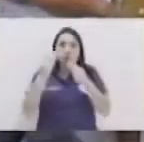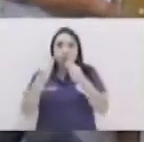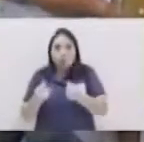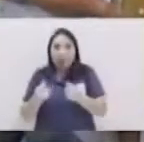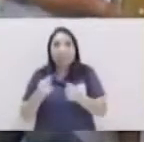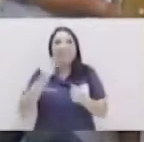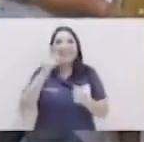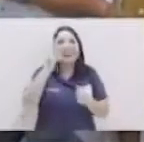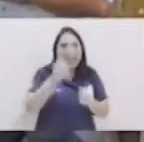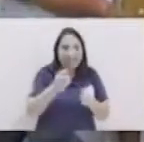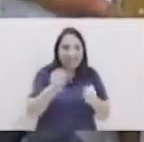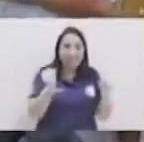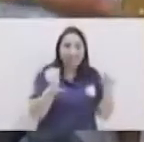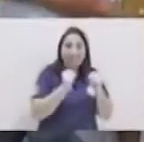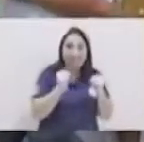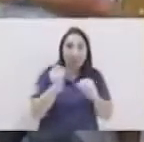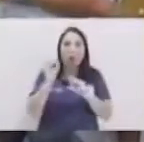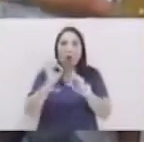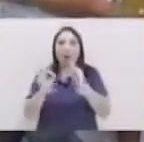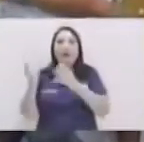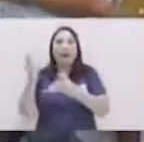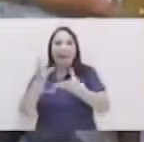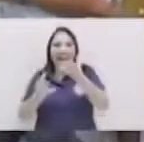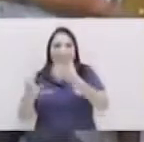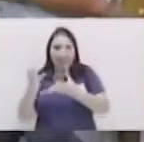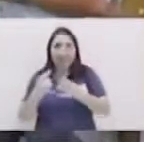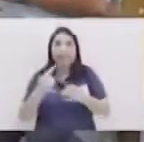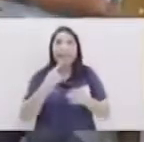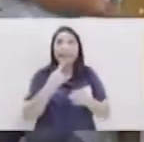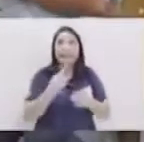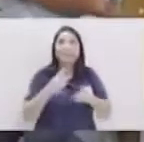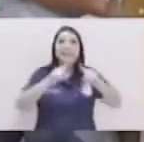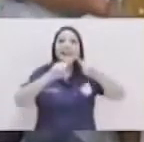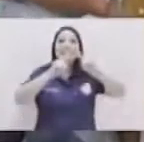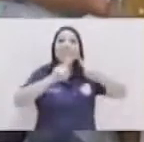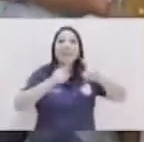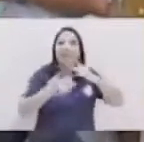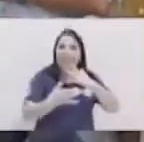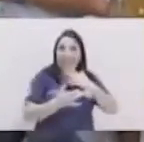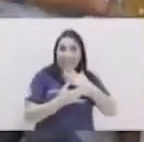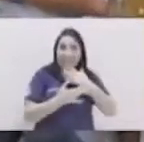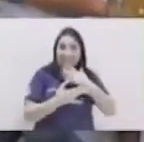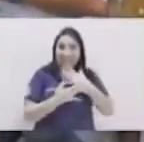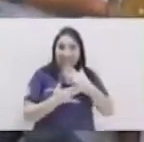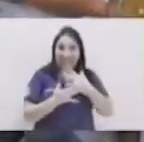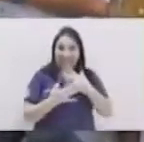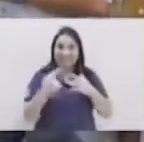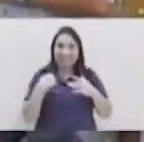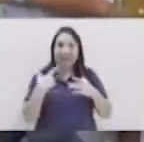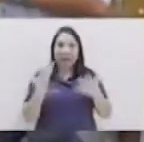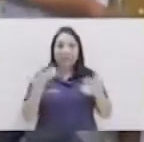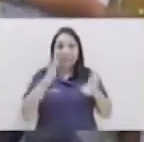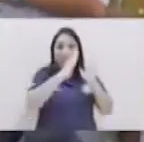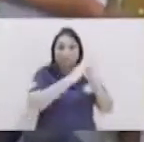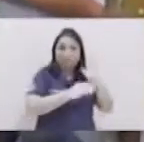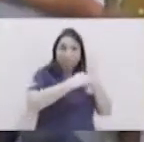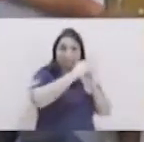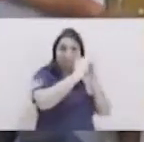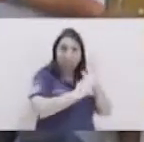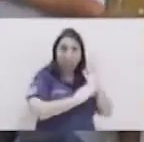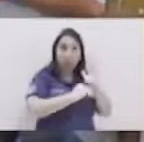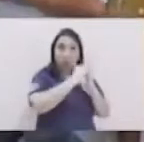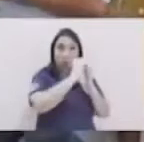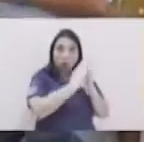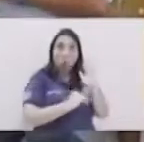podamos mezclar, porque recordemos de que existen diferentes técnicas, como lo que es la pintura al óleo, el acrílico,